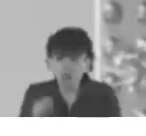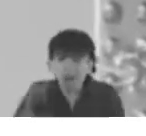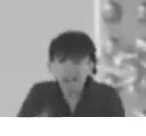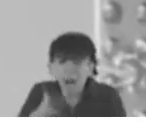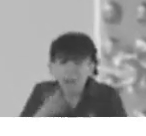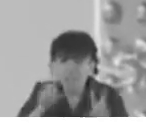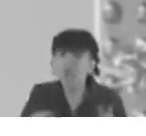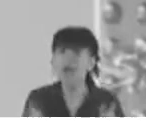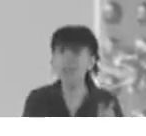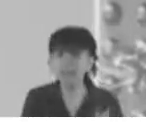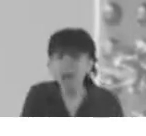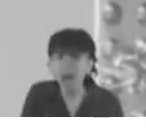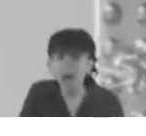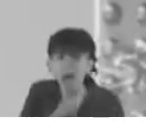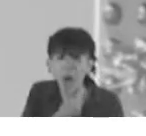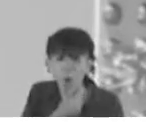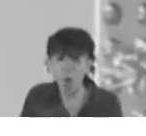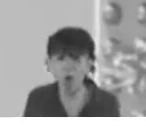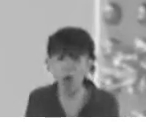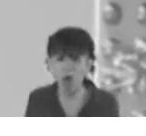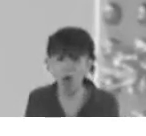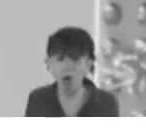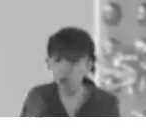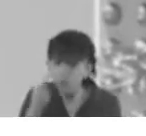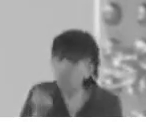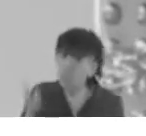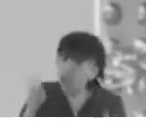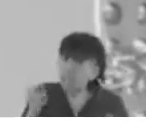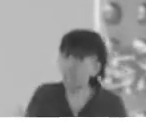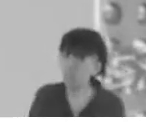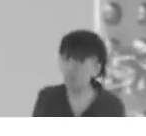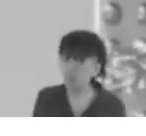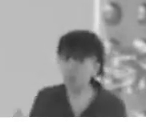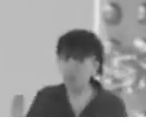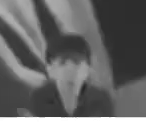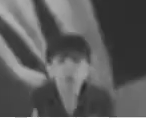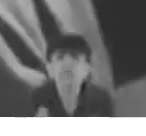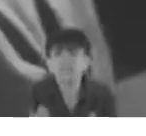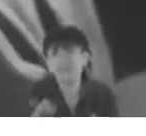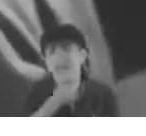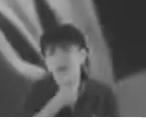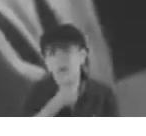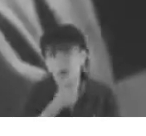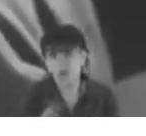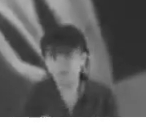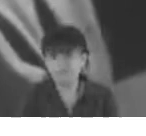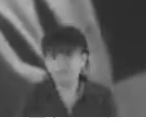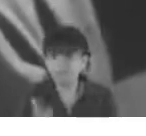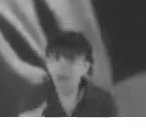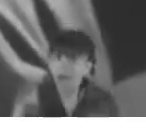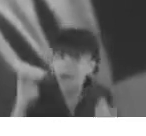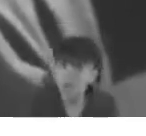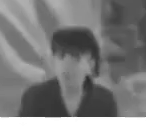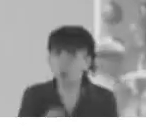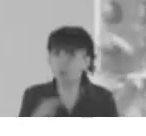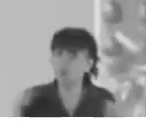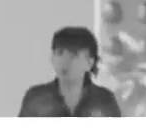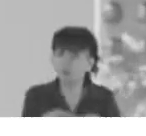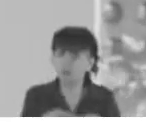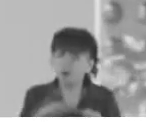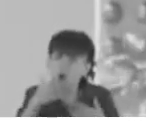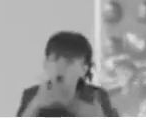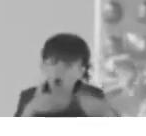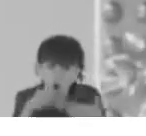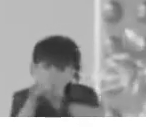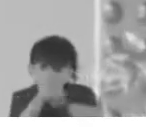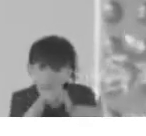debate por el federalismo y demás, iba a ser la damnificada por la decisión de la Corte. Entonces, ¿qué dijeron? Bueno, que no pierda fondos